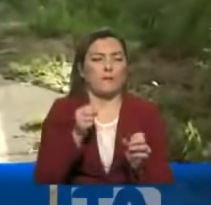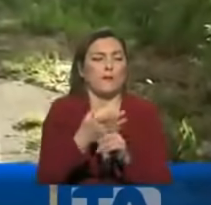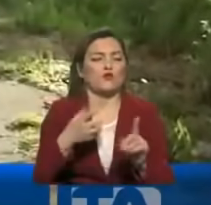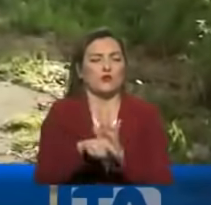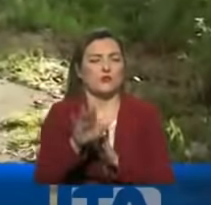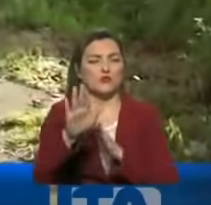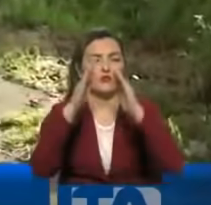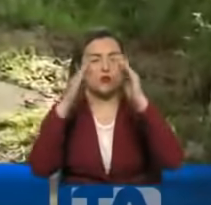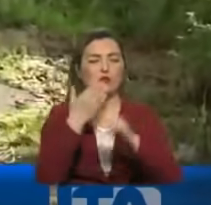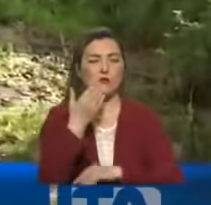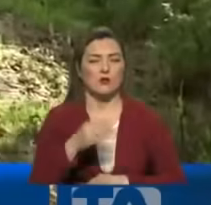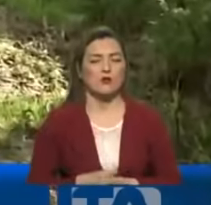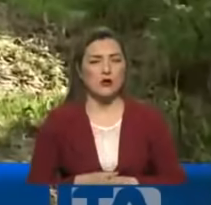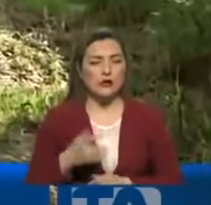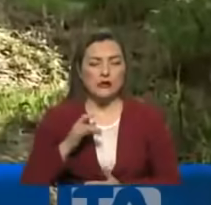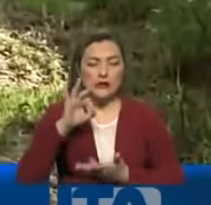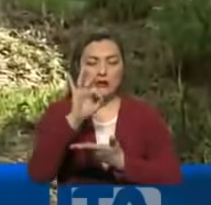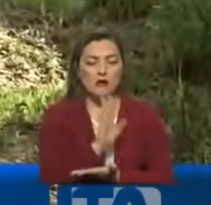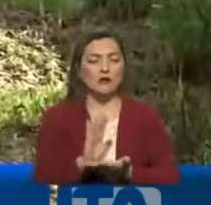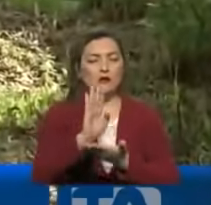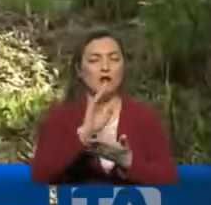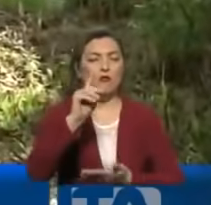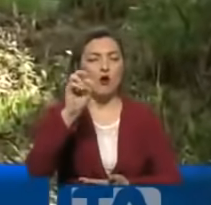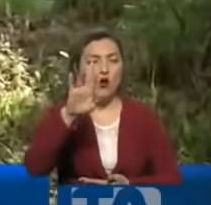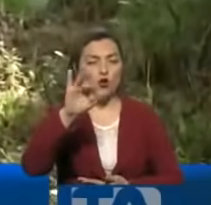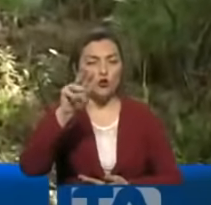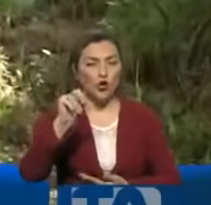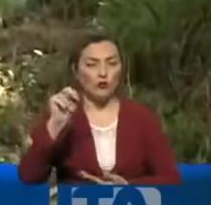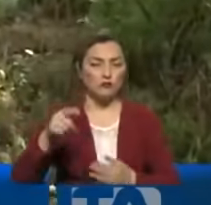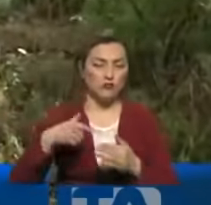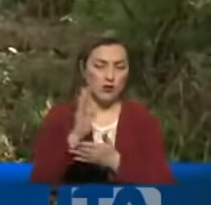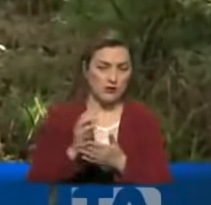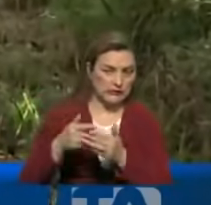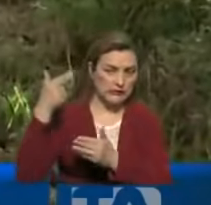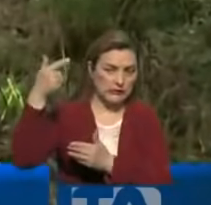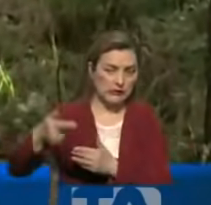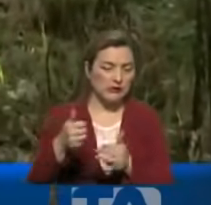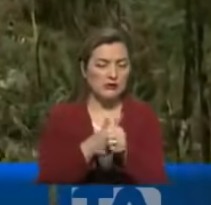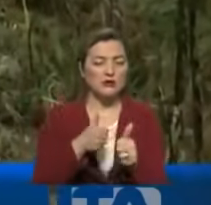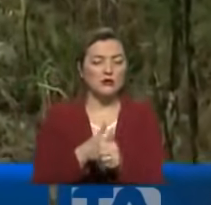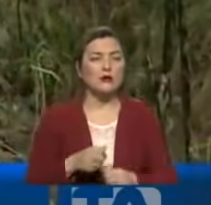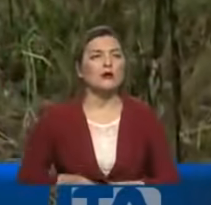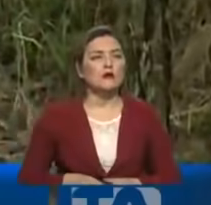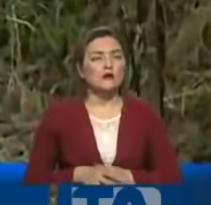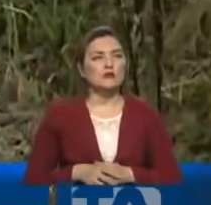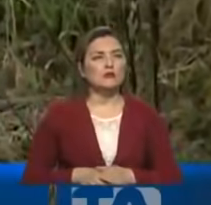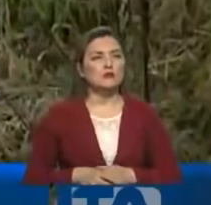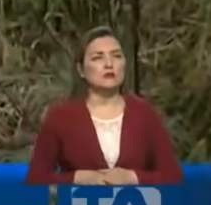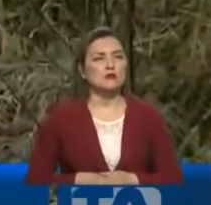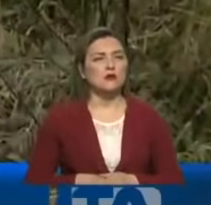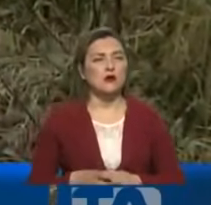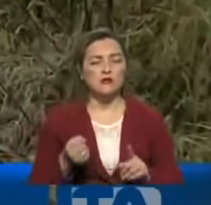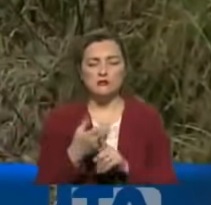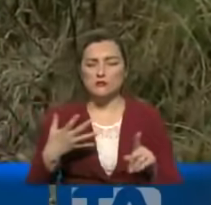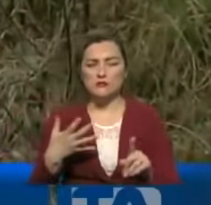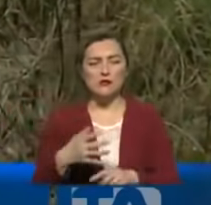días, nosotros representamos al barrio Portón de Saraí, que es el barrio vecino del barrio Los Álamos. En realidad nos está afectando porque